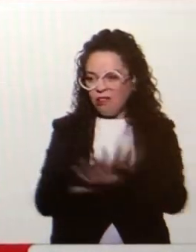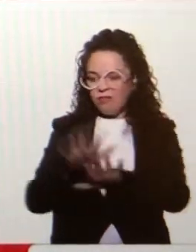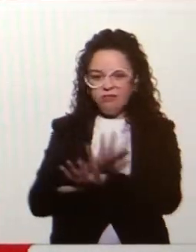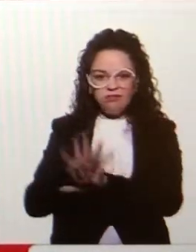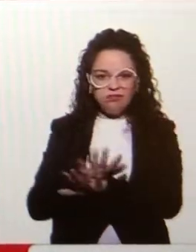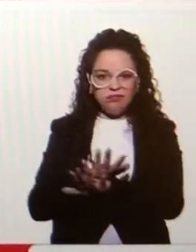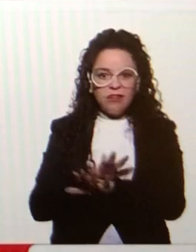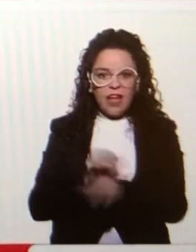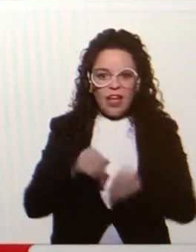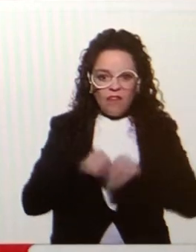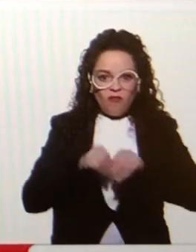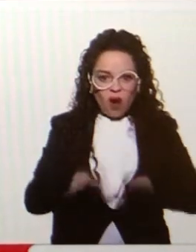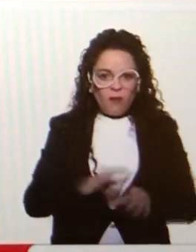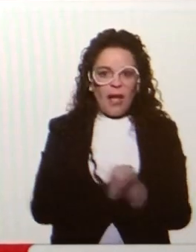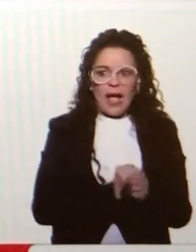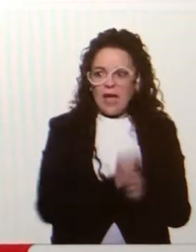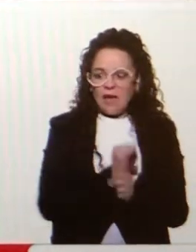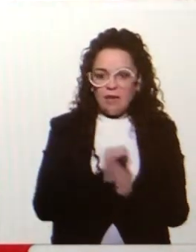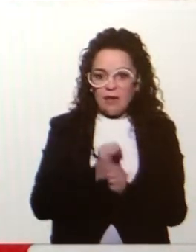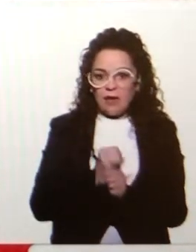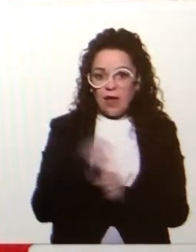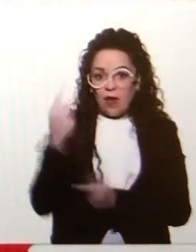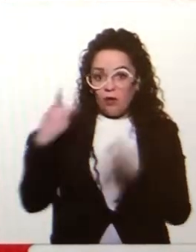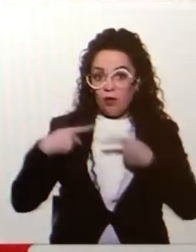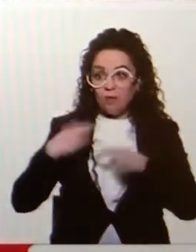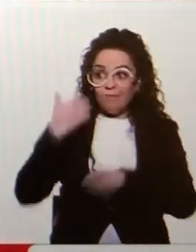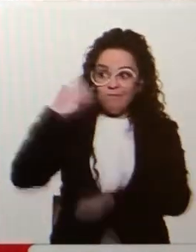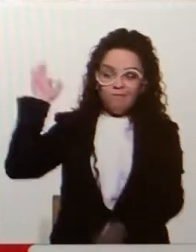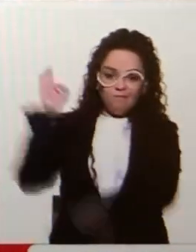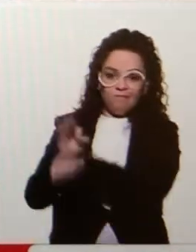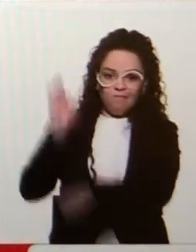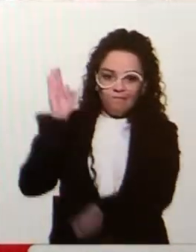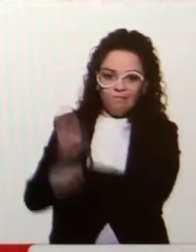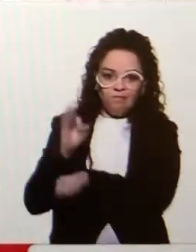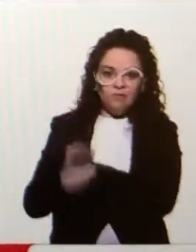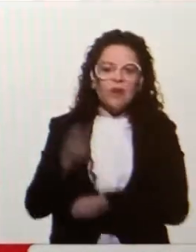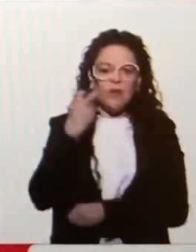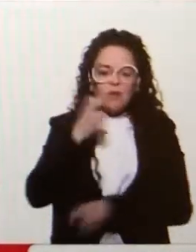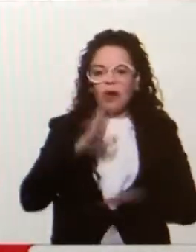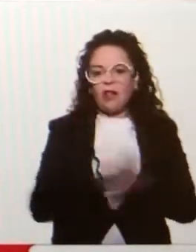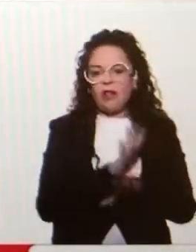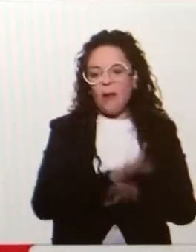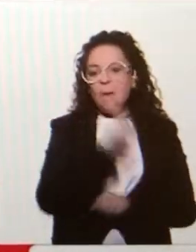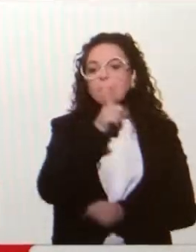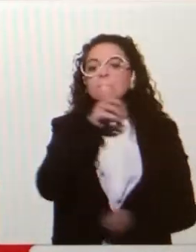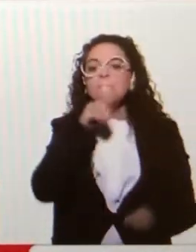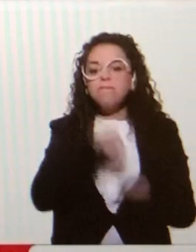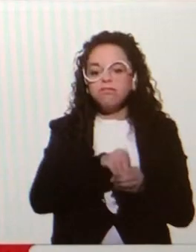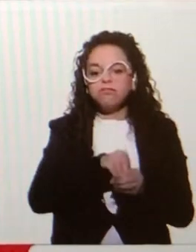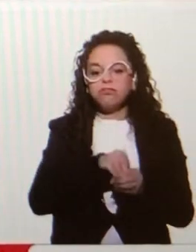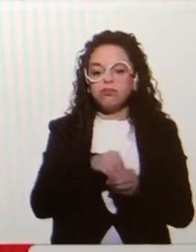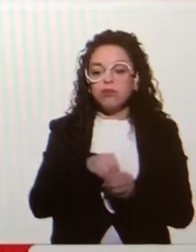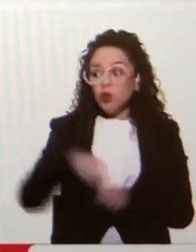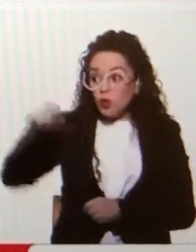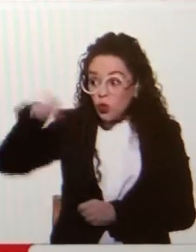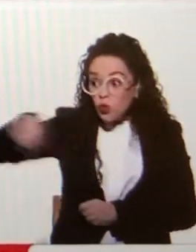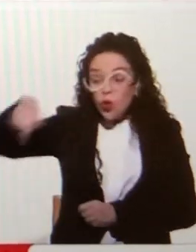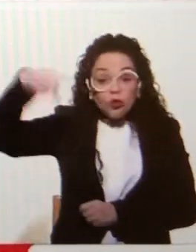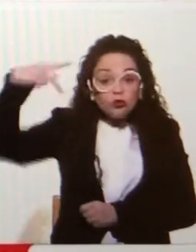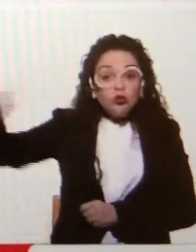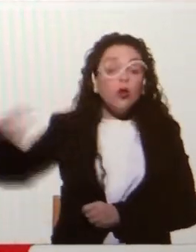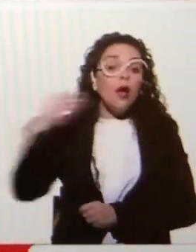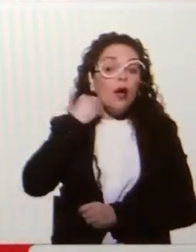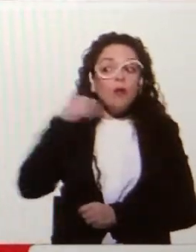el hecho fue el la desaparición de los chicos de los chicos de ayos sinapa fue la noche del 26 de septiembre del